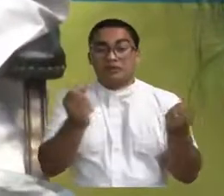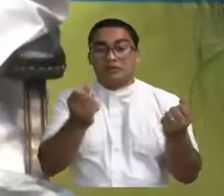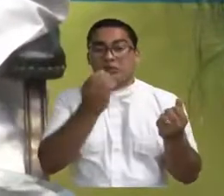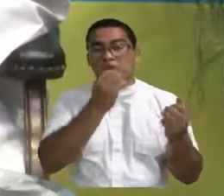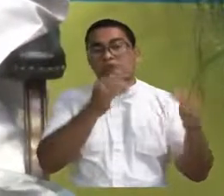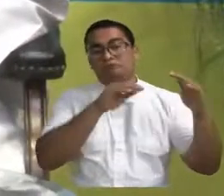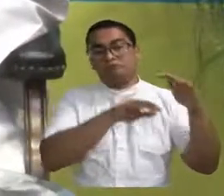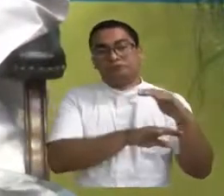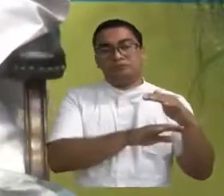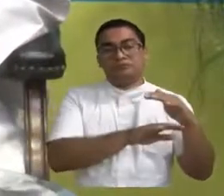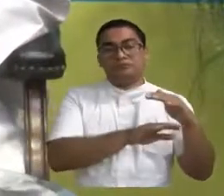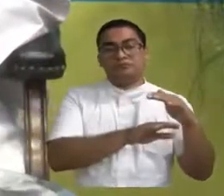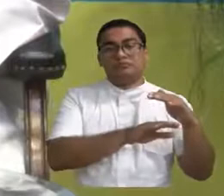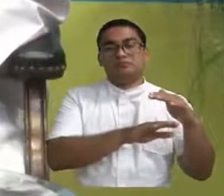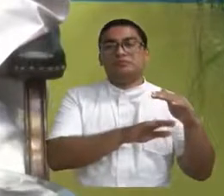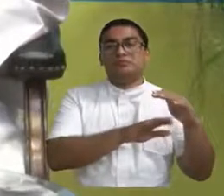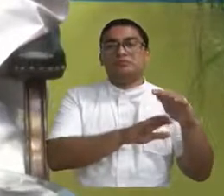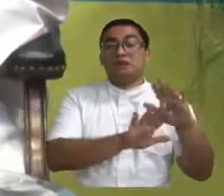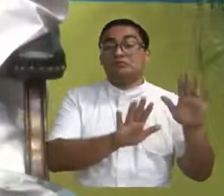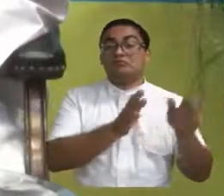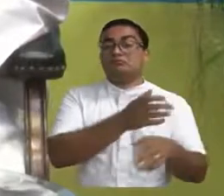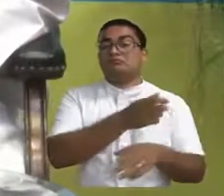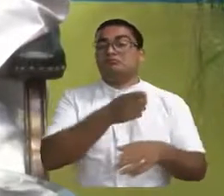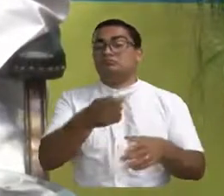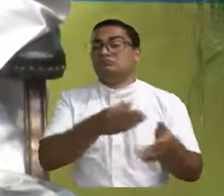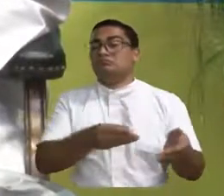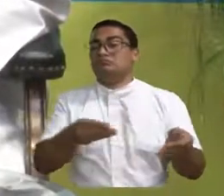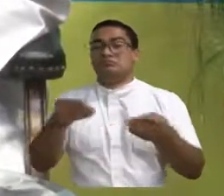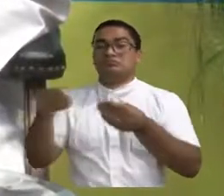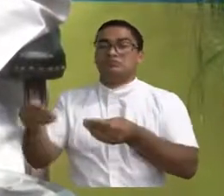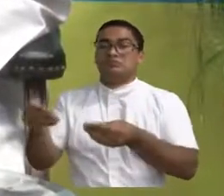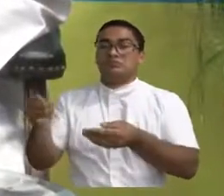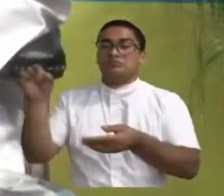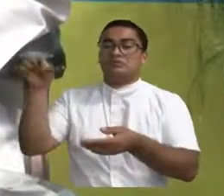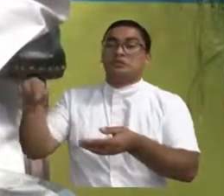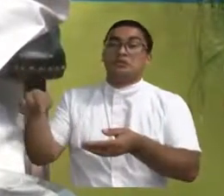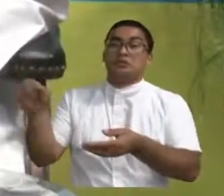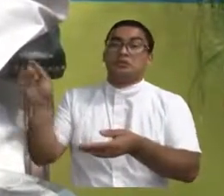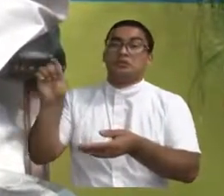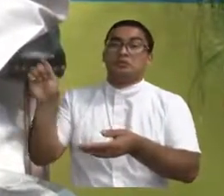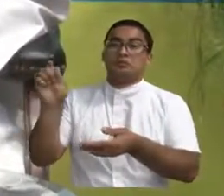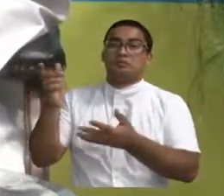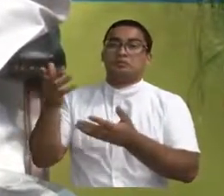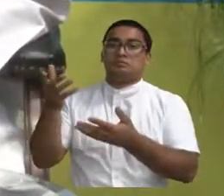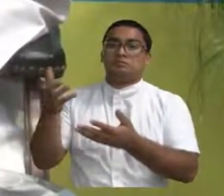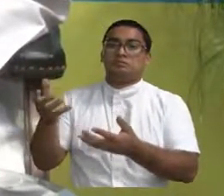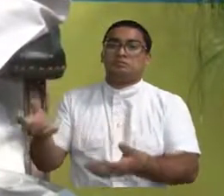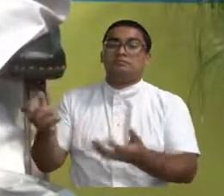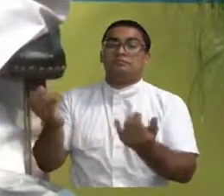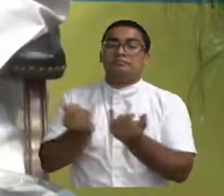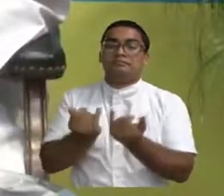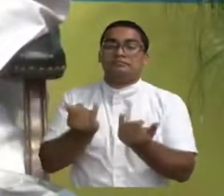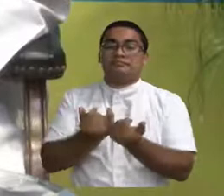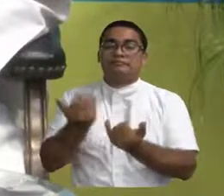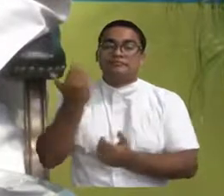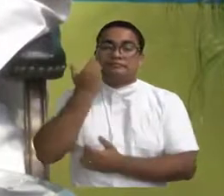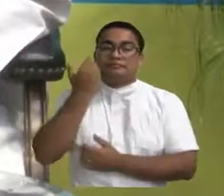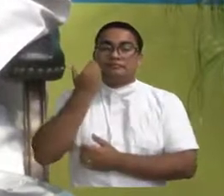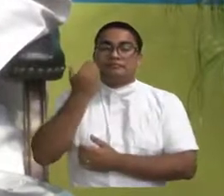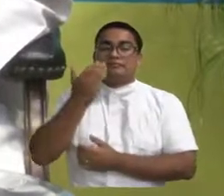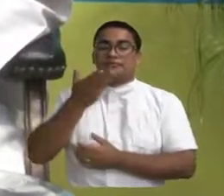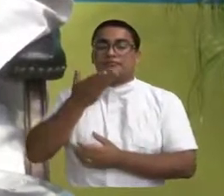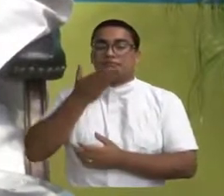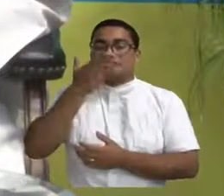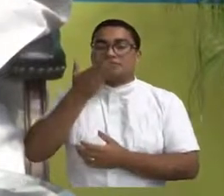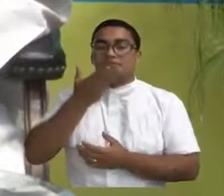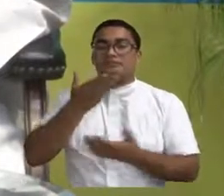expuesto a una temperatura muy alta, pues vemos que se va a descomponer. Igual pasa con las enfermedades respiratorias, sobre todo en los niños, ya